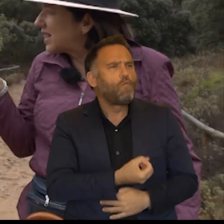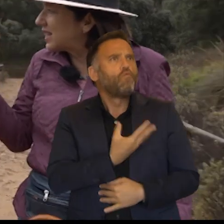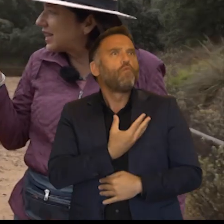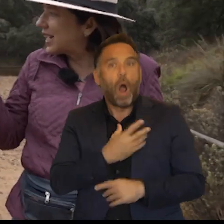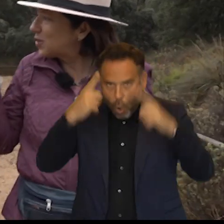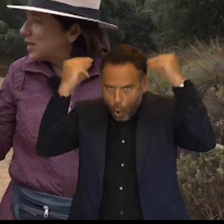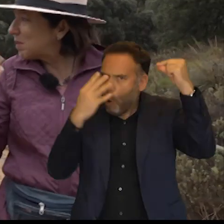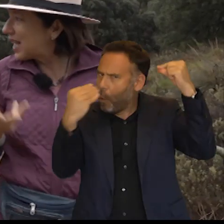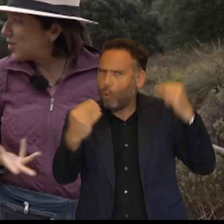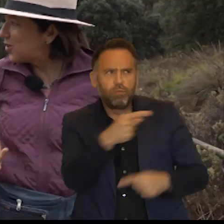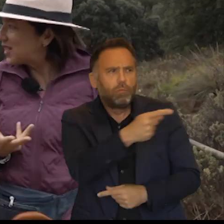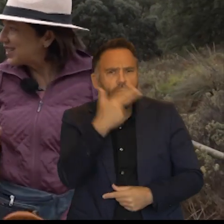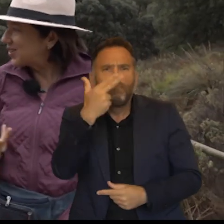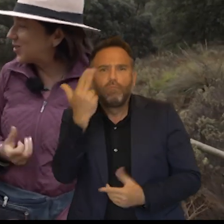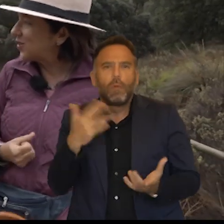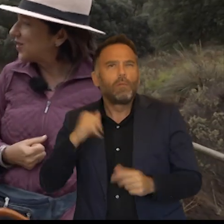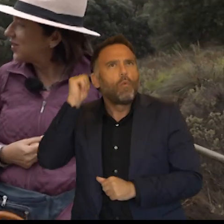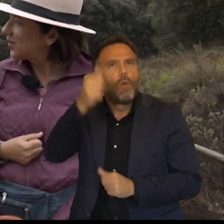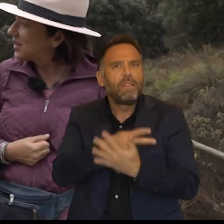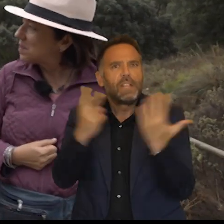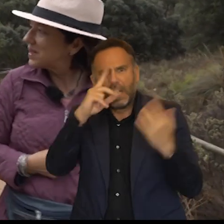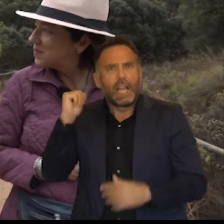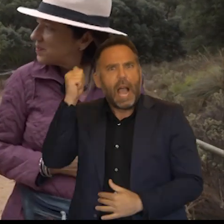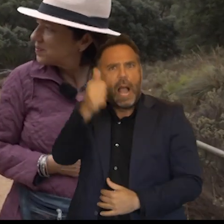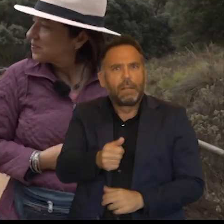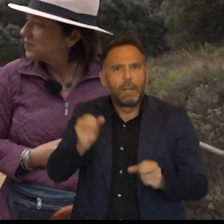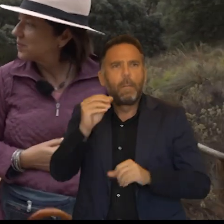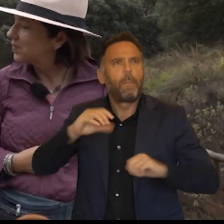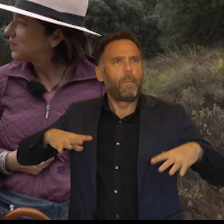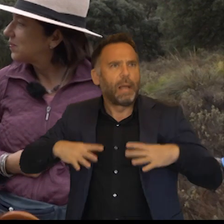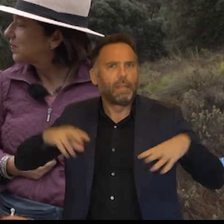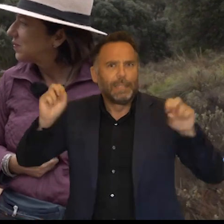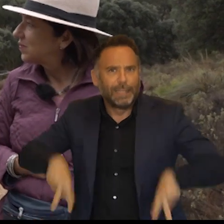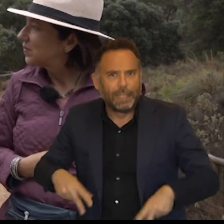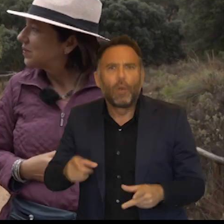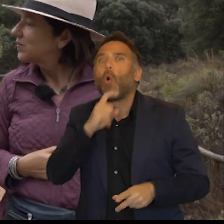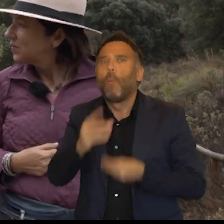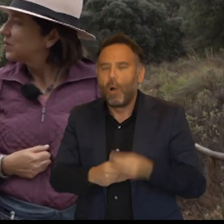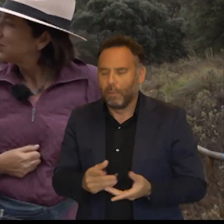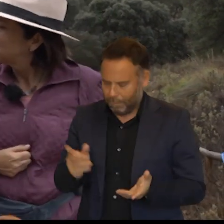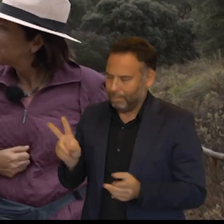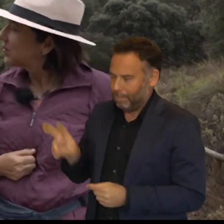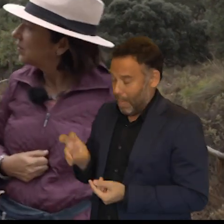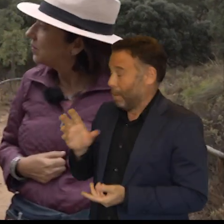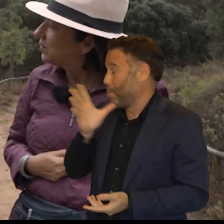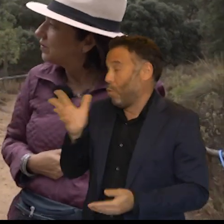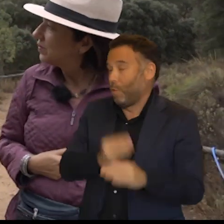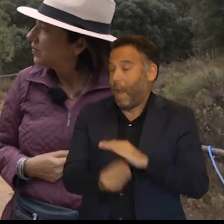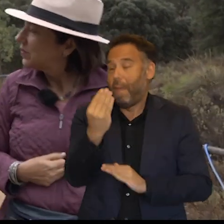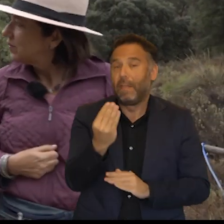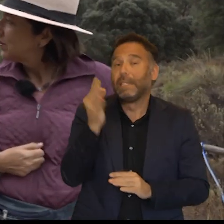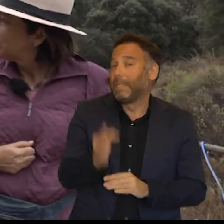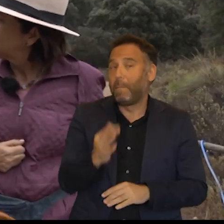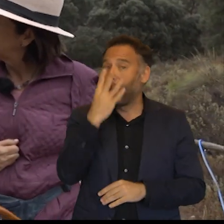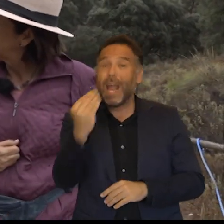tiene 17 años sin vacaciones y todo. Cuéntame. Vale, eso era desde nacimiento, siempre teníamos perros y cuando era